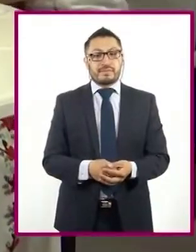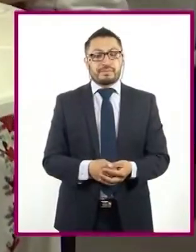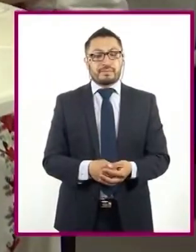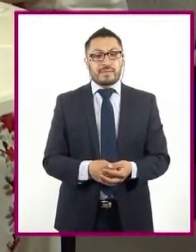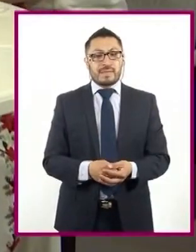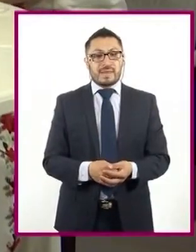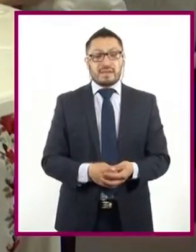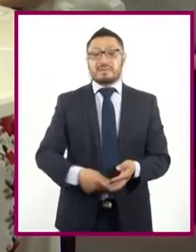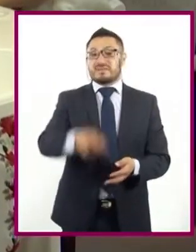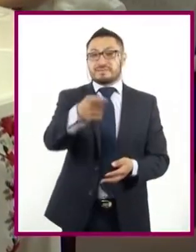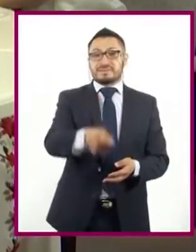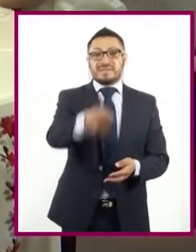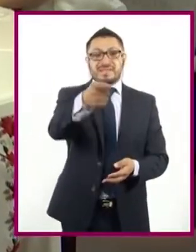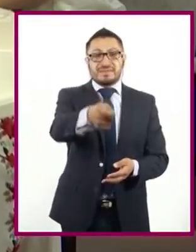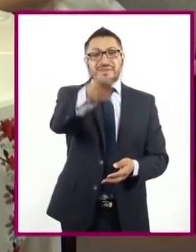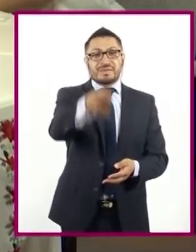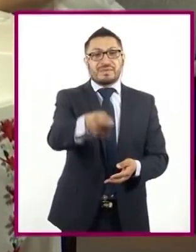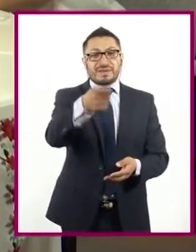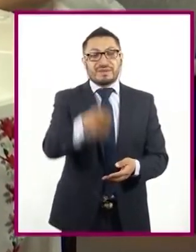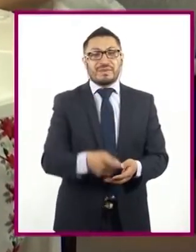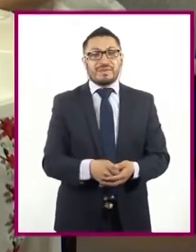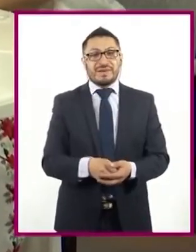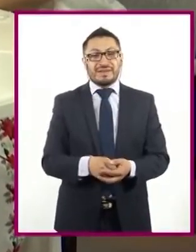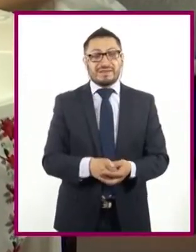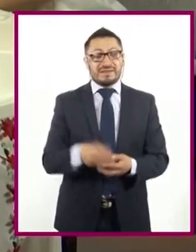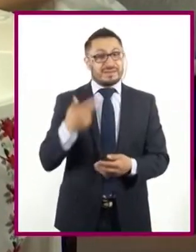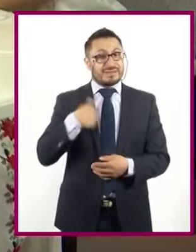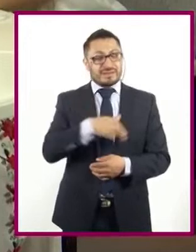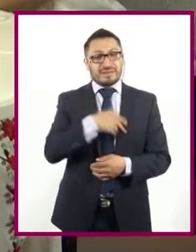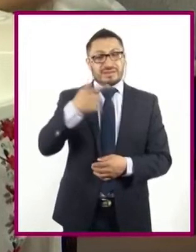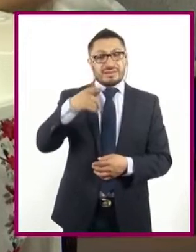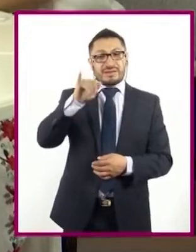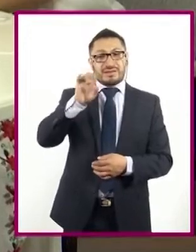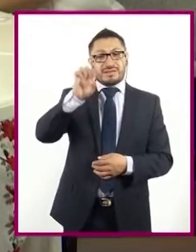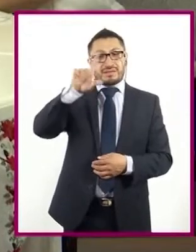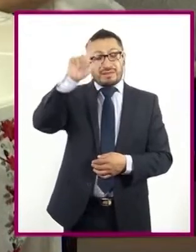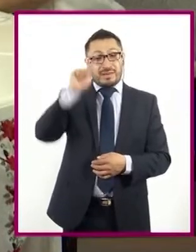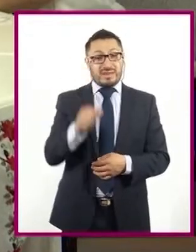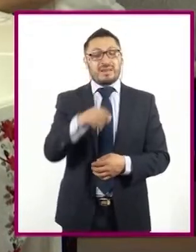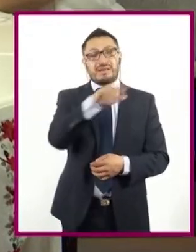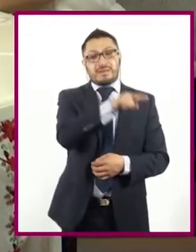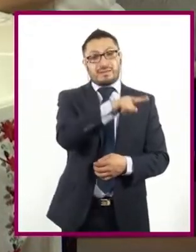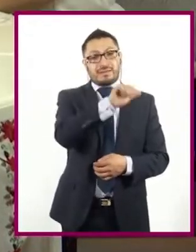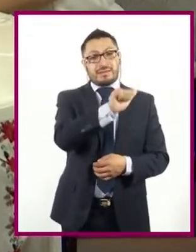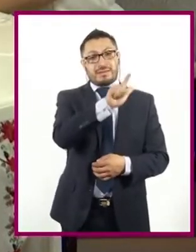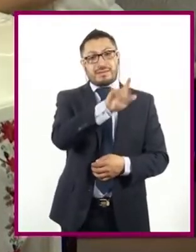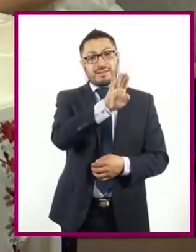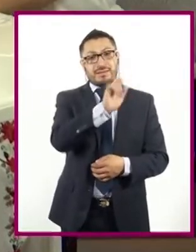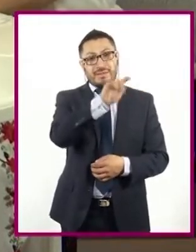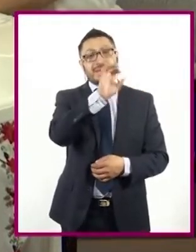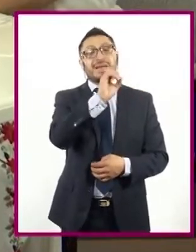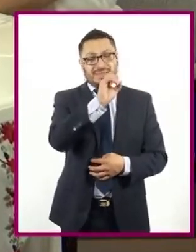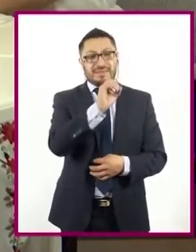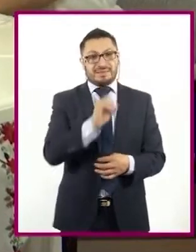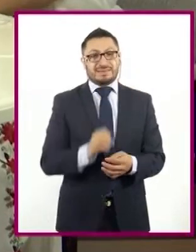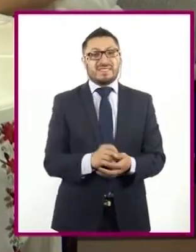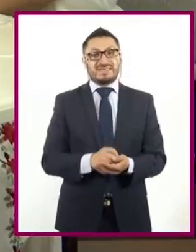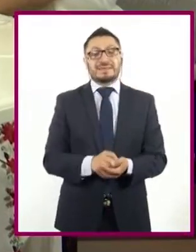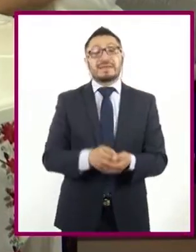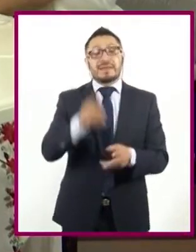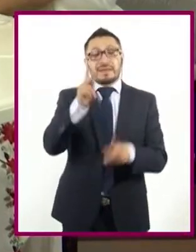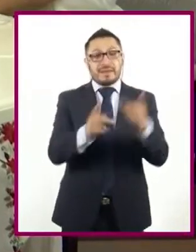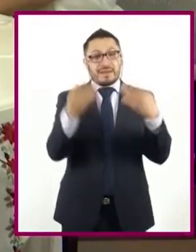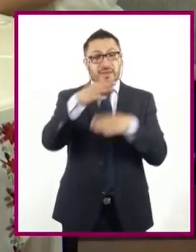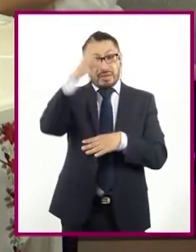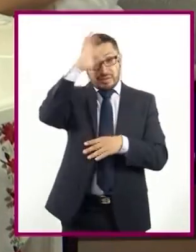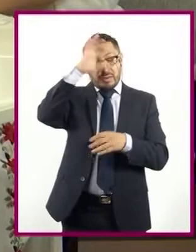Los saludamos con gusto. Somos Gisela y Alberto platicando de cultura. En esta ocasión les platicaremos acerca de cómo el